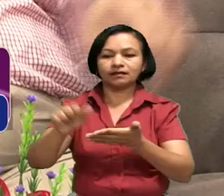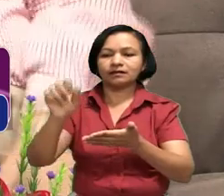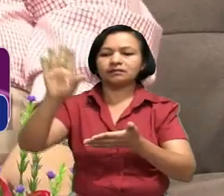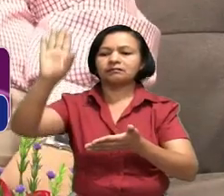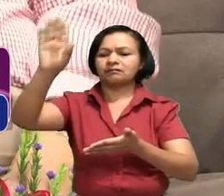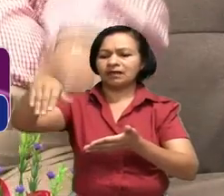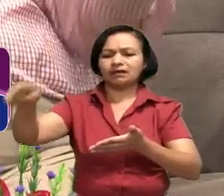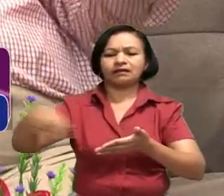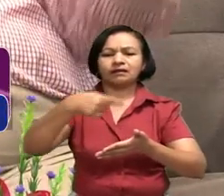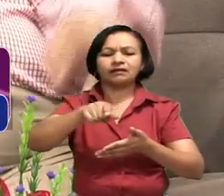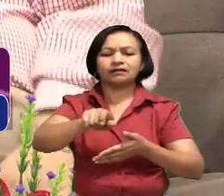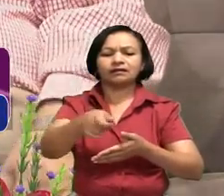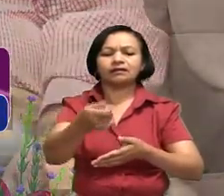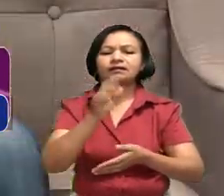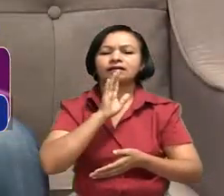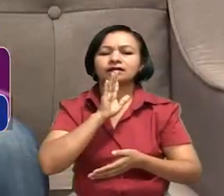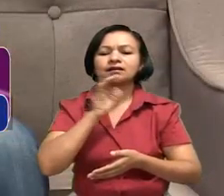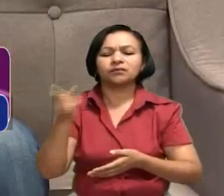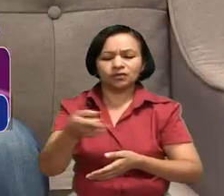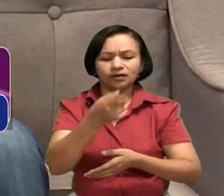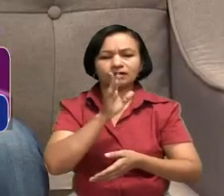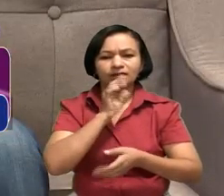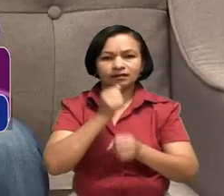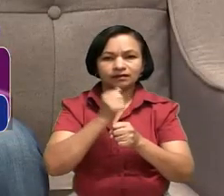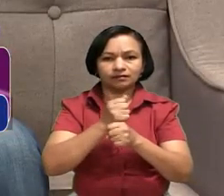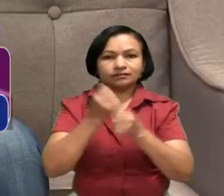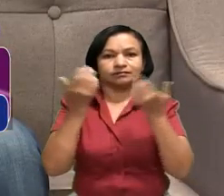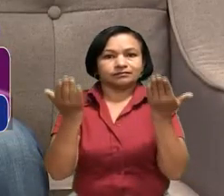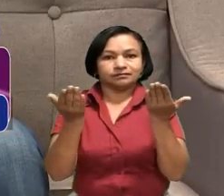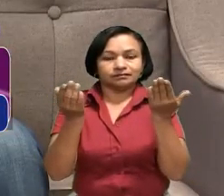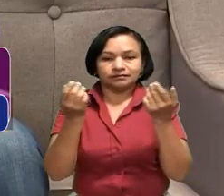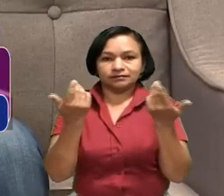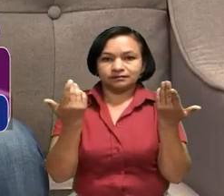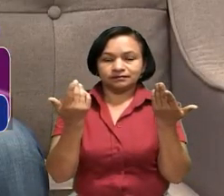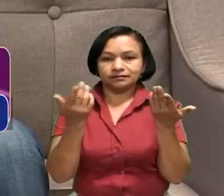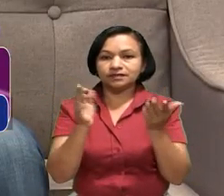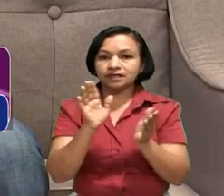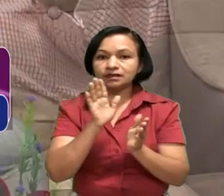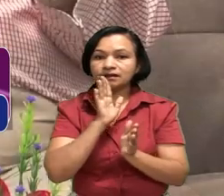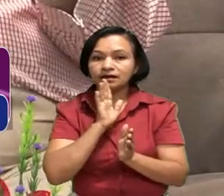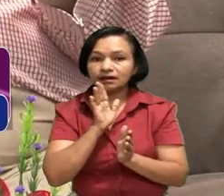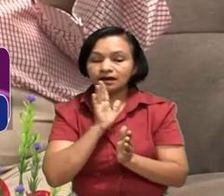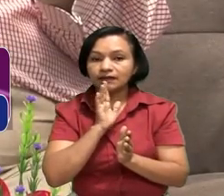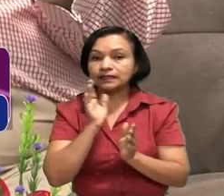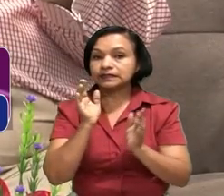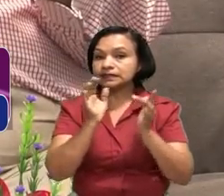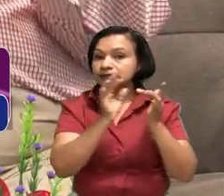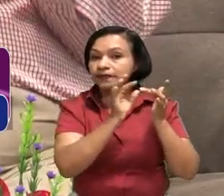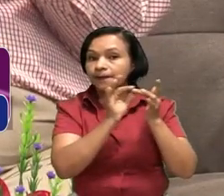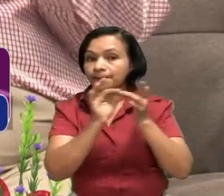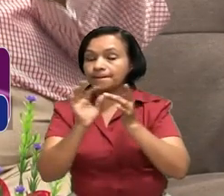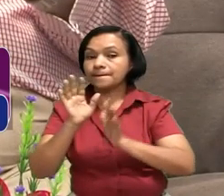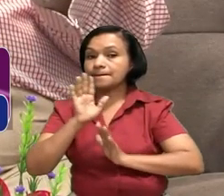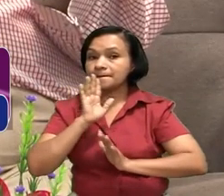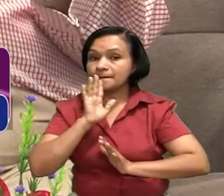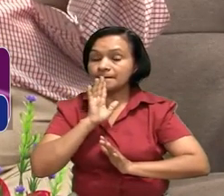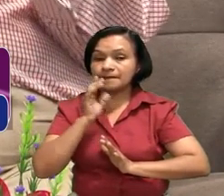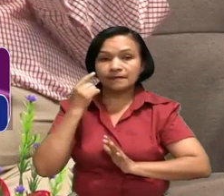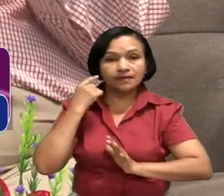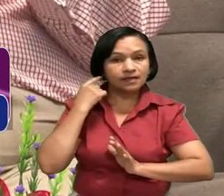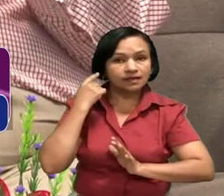cabina y le dicen que es un locutor y entonces el lenguaje que es tan delicado cuando lo escuchas de